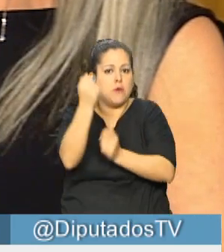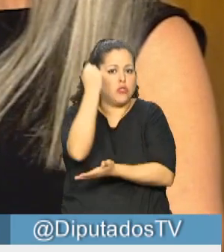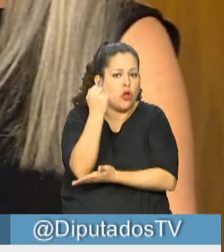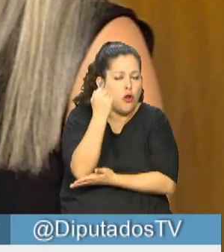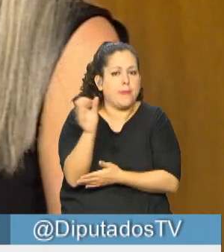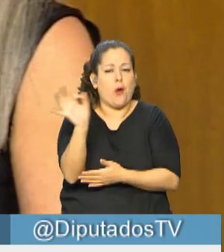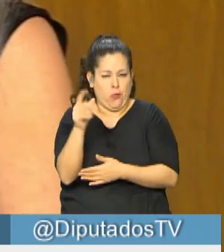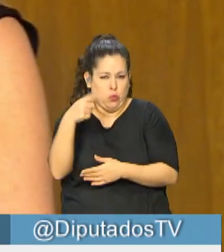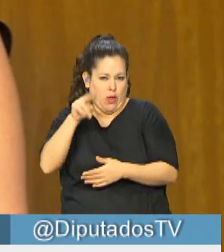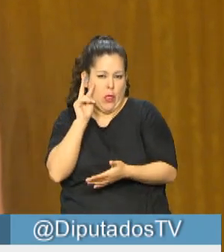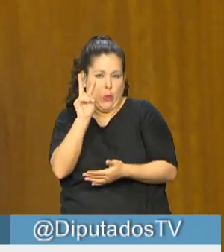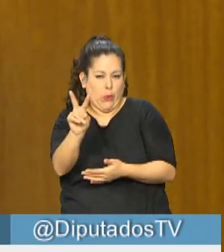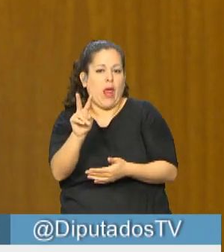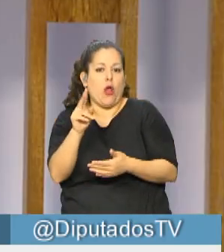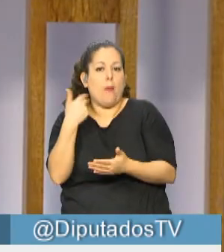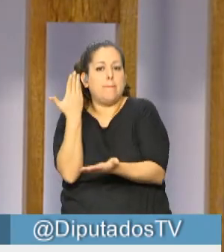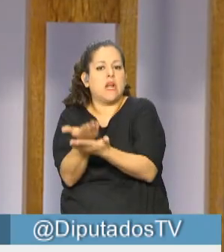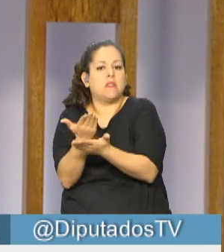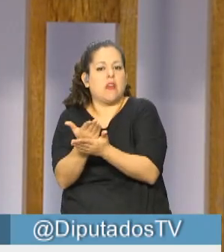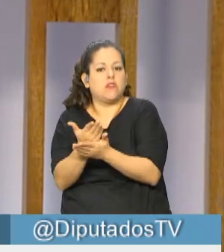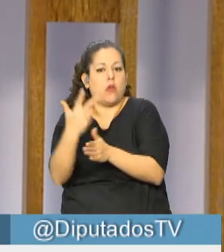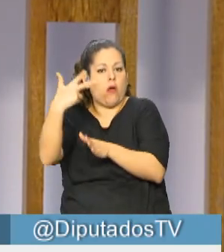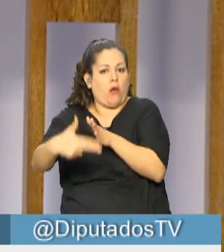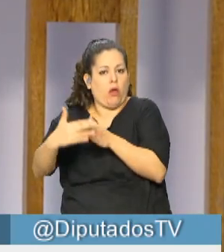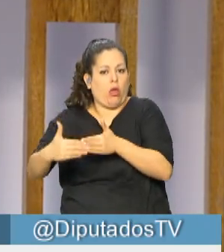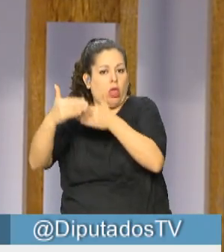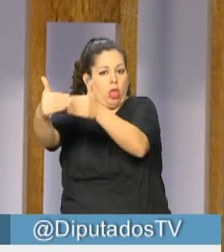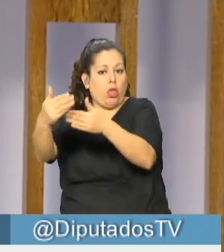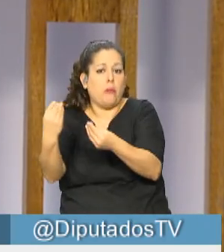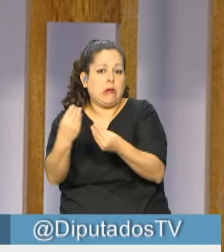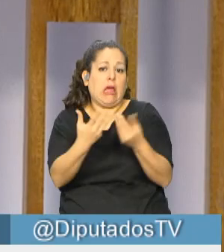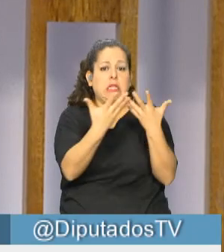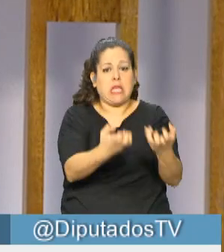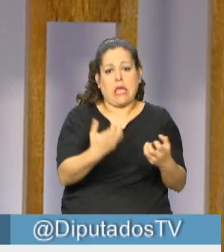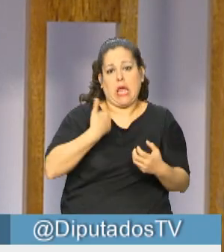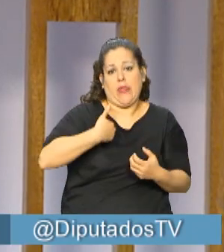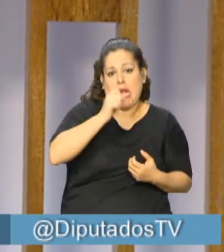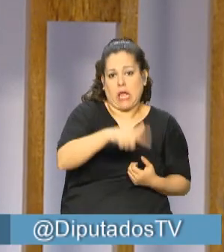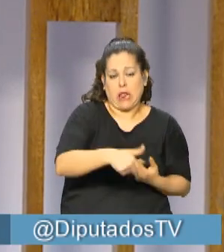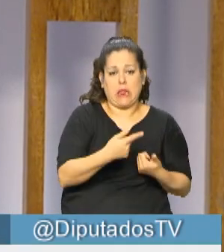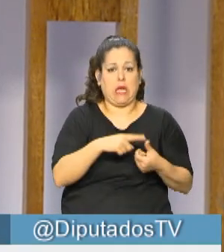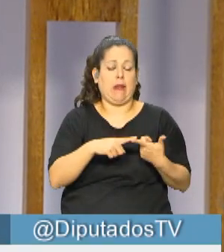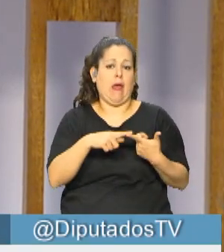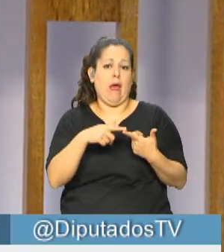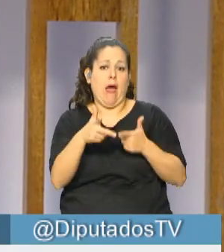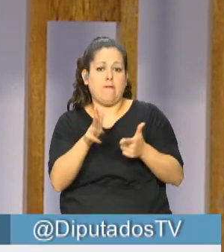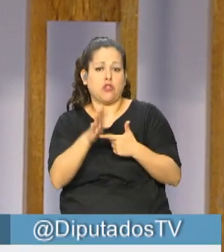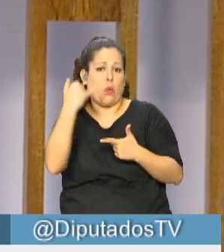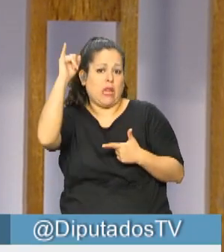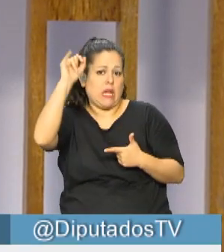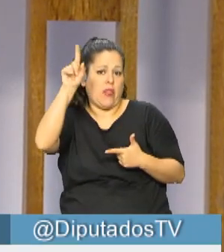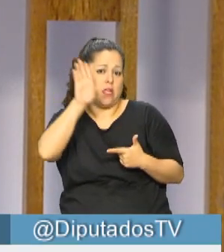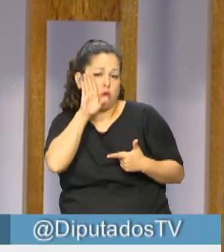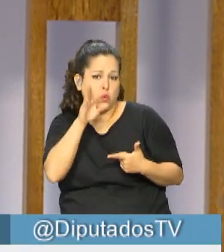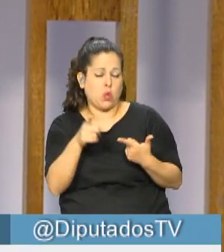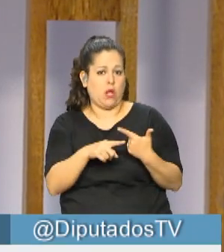la presentación del reperfilamiento, habla de la sequía en la Argentina, sí, habla claro. de las tasas en Estados Estados Unidos, digo, pero